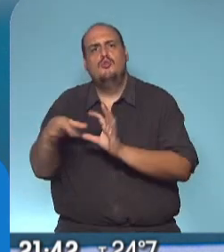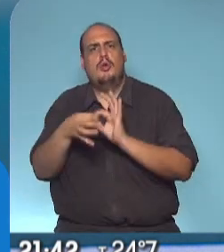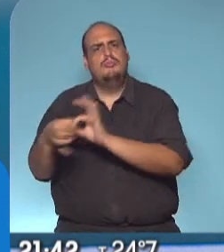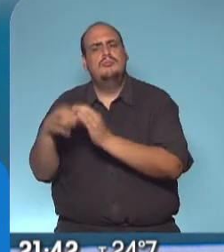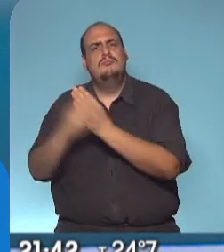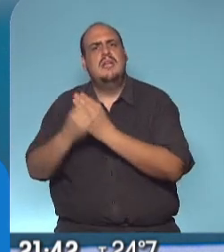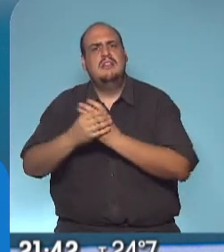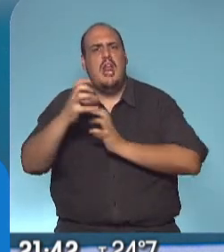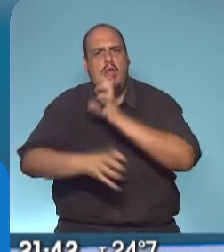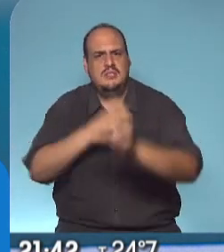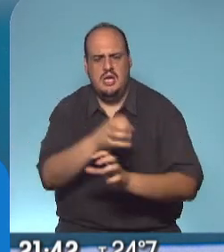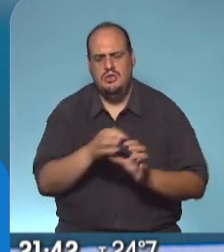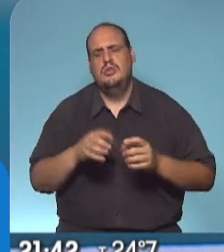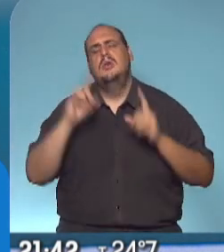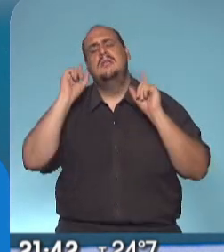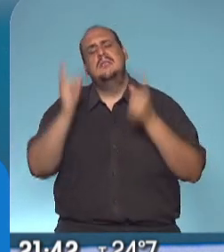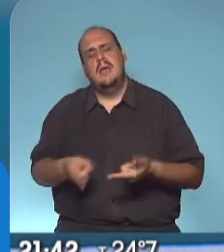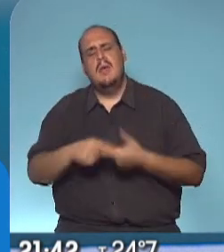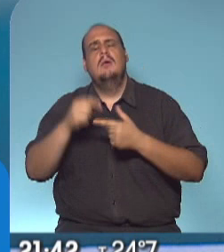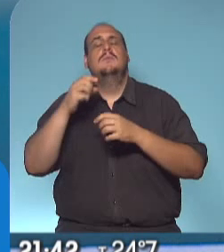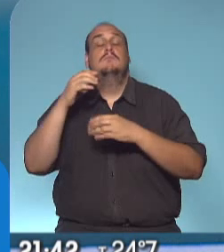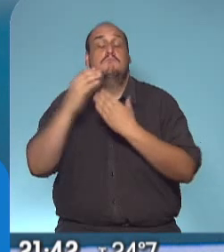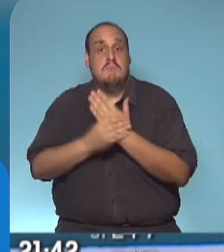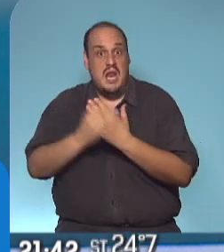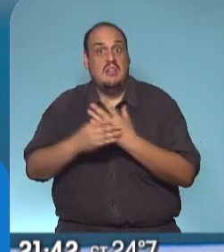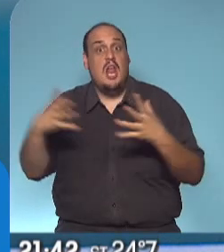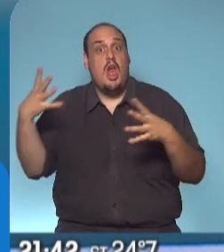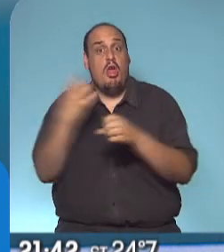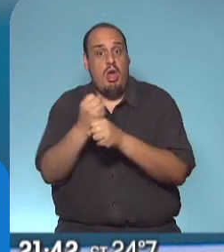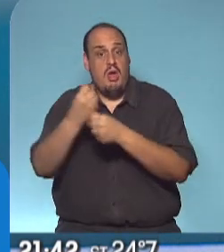Desarrollo, con el Ministerio de Transporte, por ejemplo,